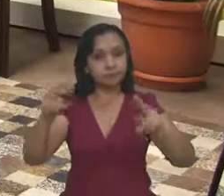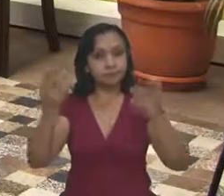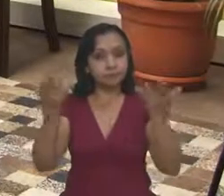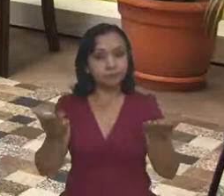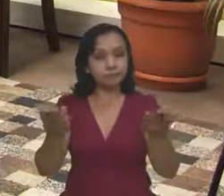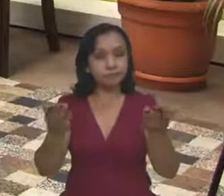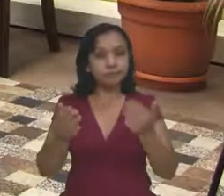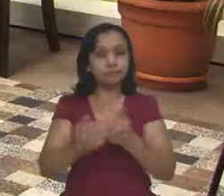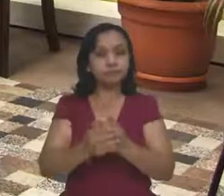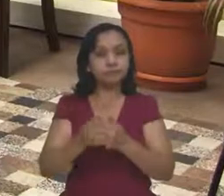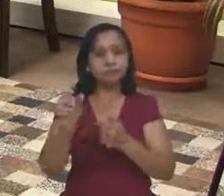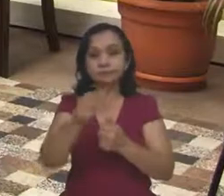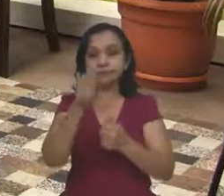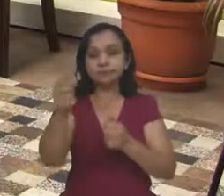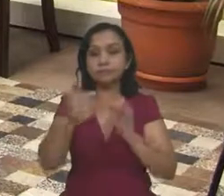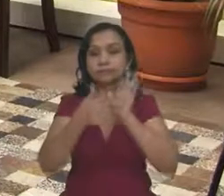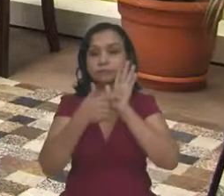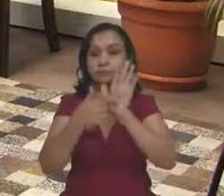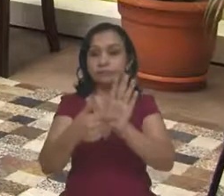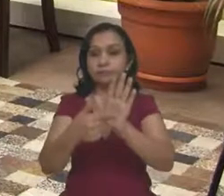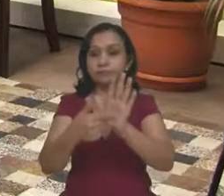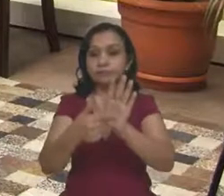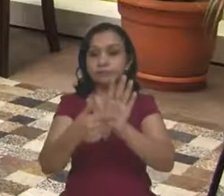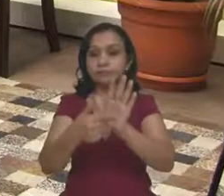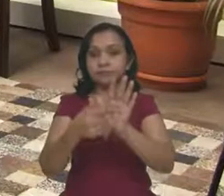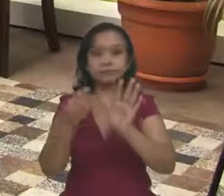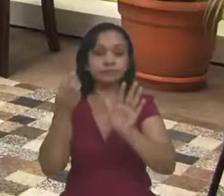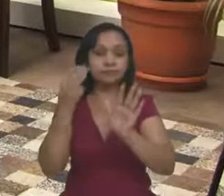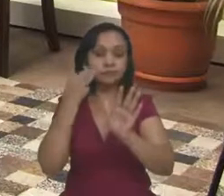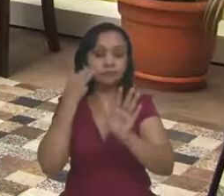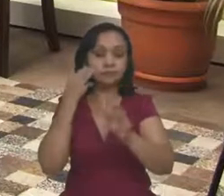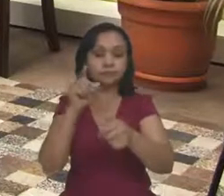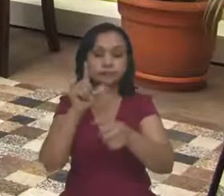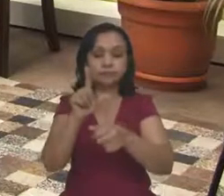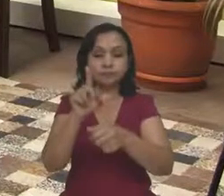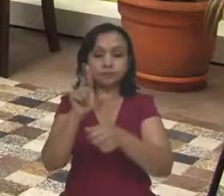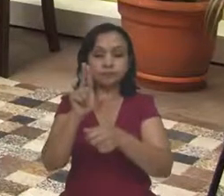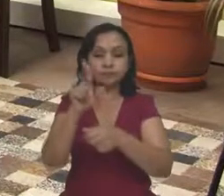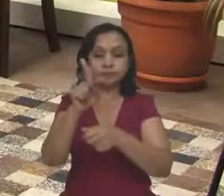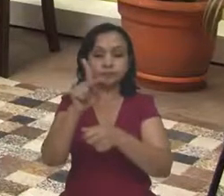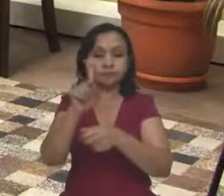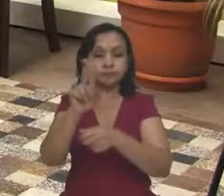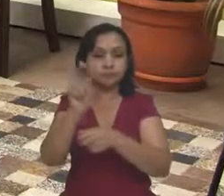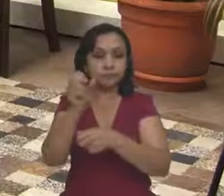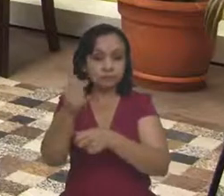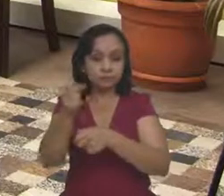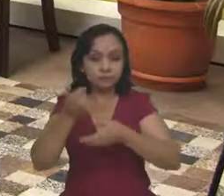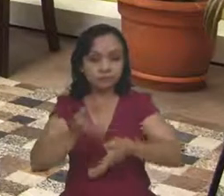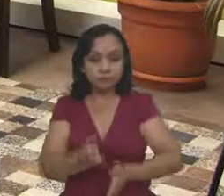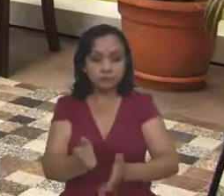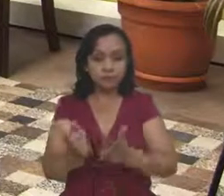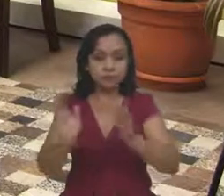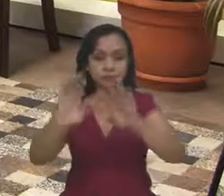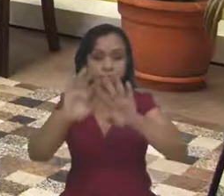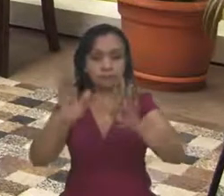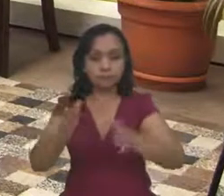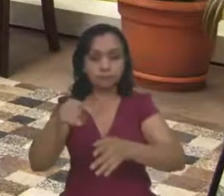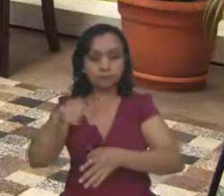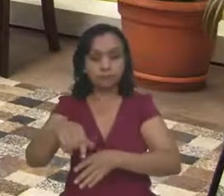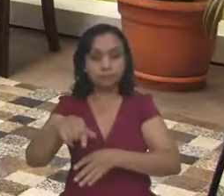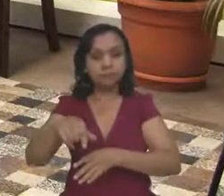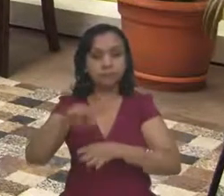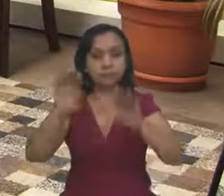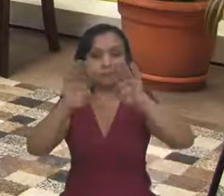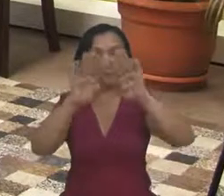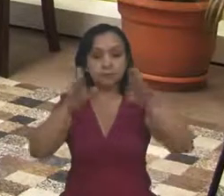Te voy a poner otro ejemplo. Por ejemplo, madre que tenga lupus y tiene una niña, en un futuro puede